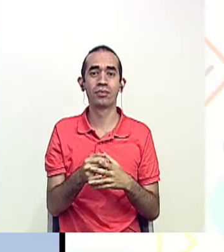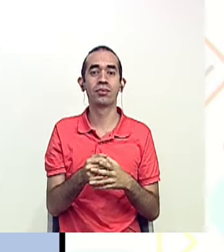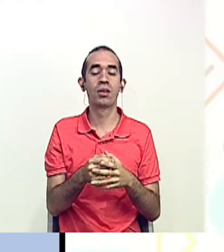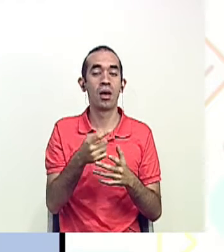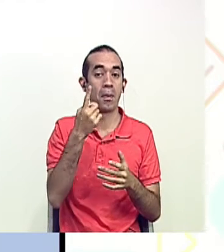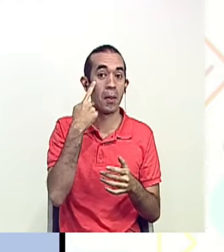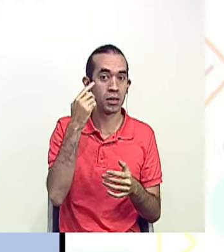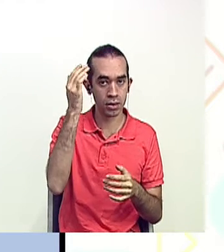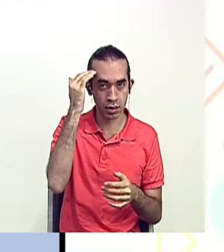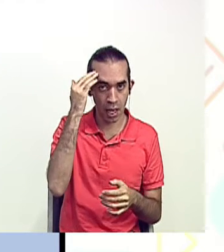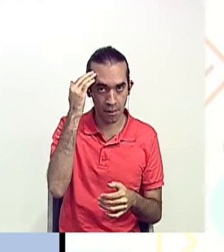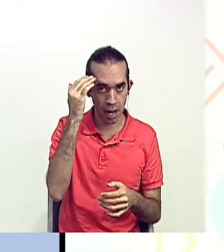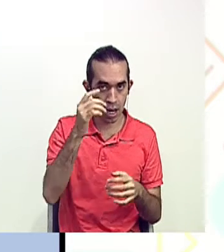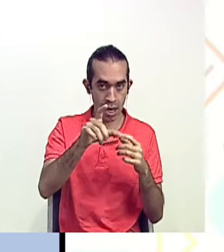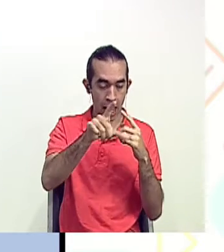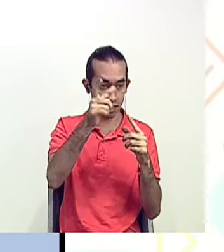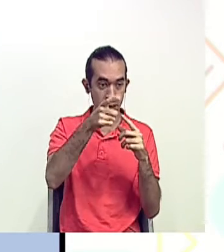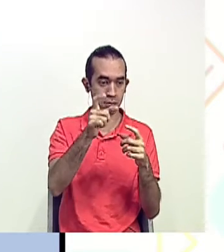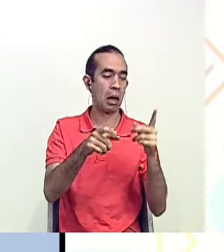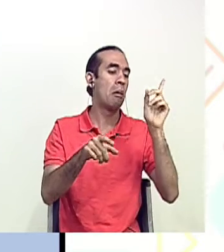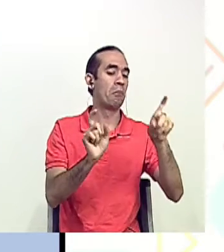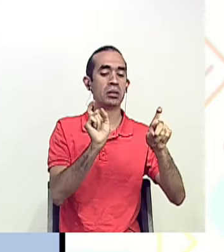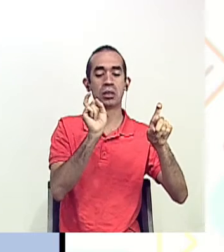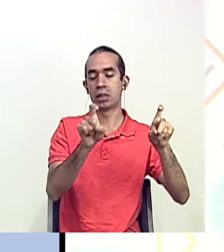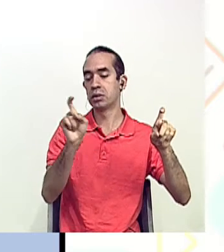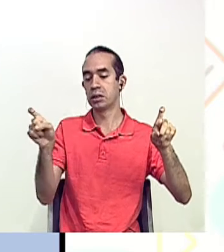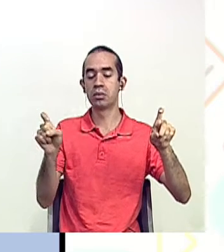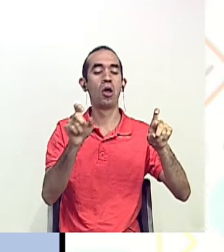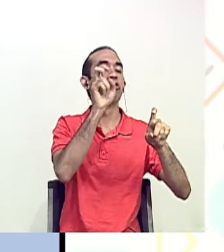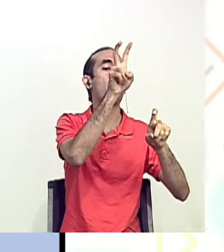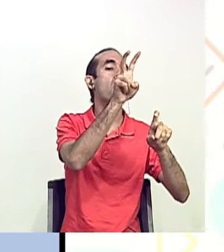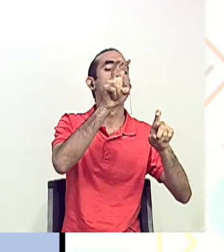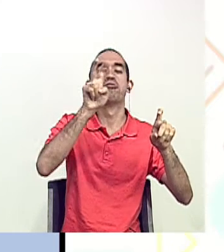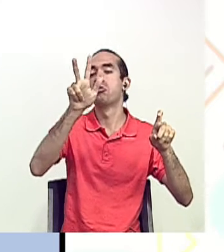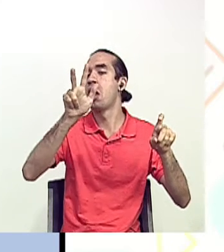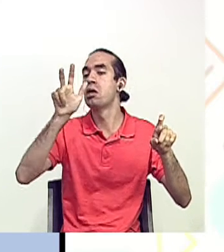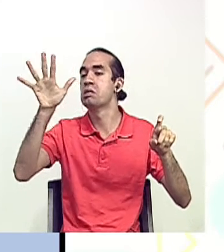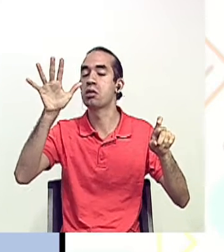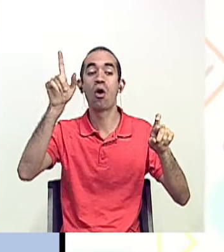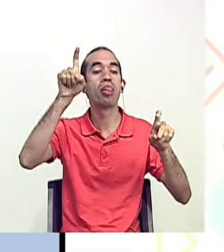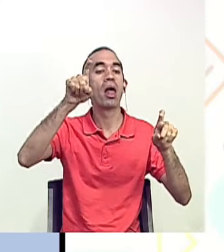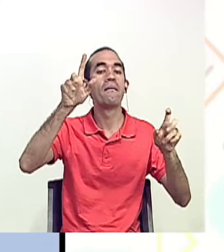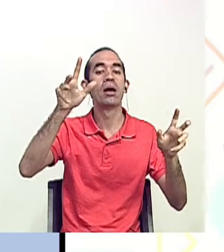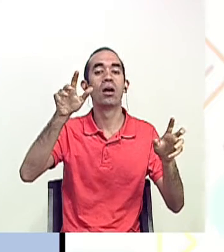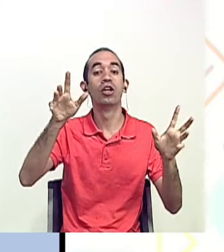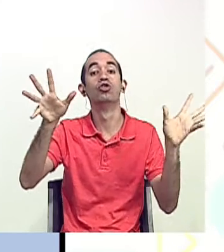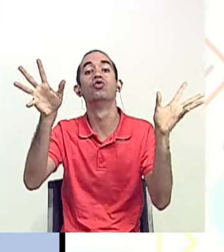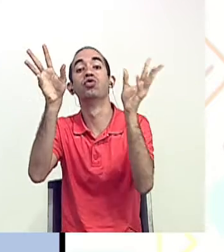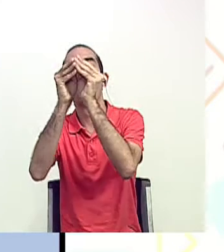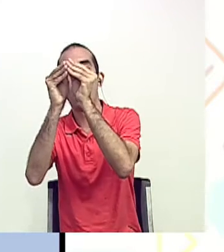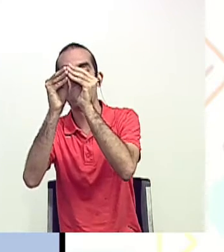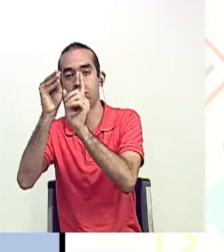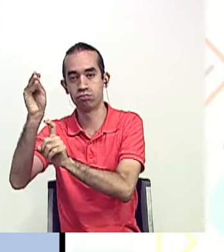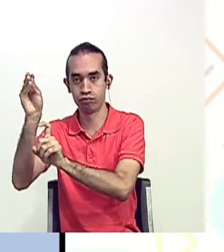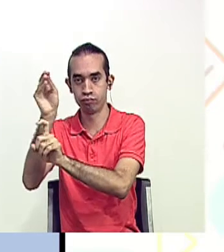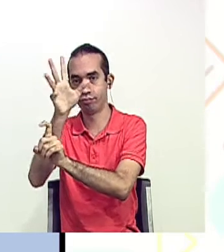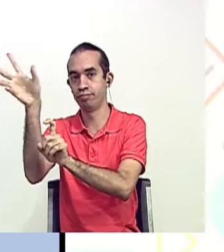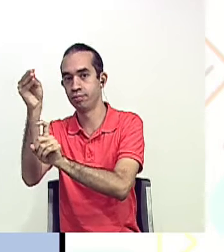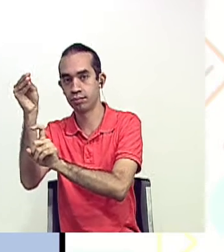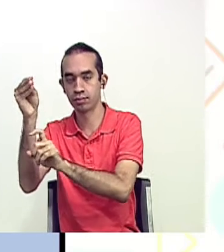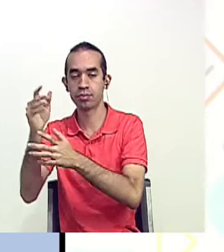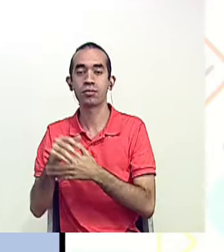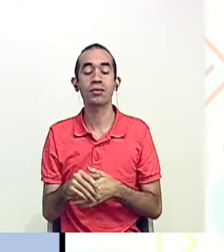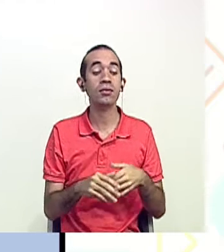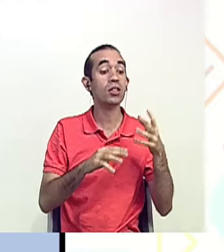las variables se suman y el coeficiente numérico multiplica a cada coeficiente numérico